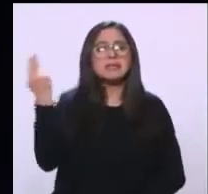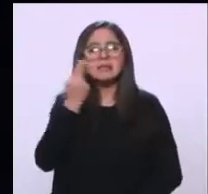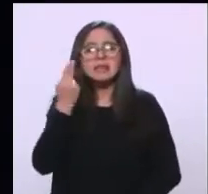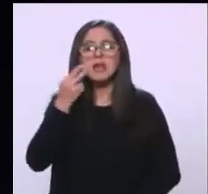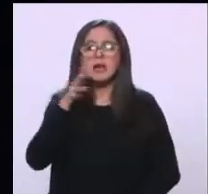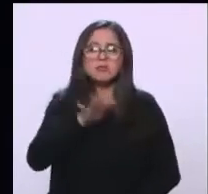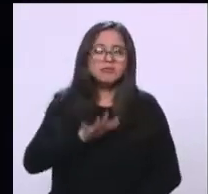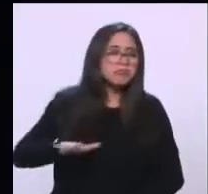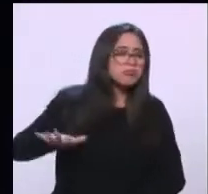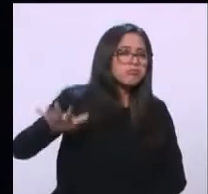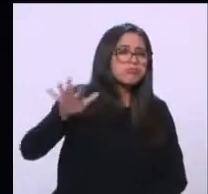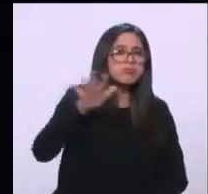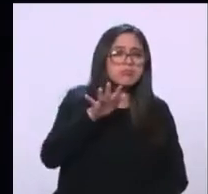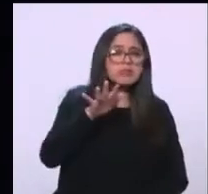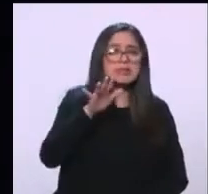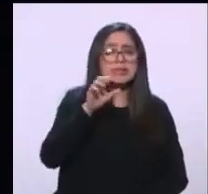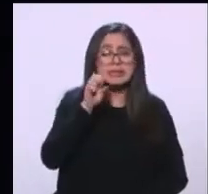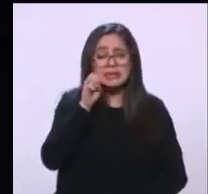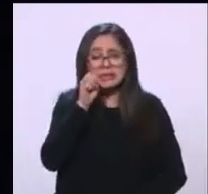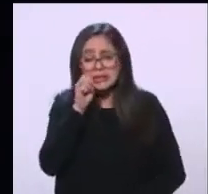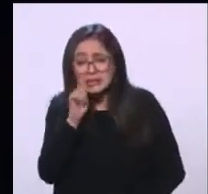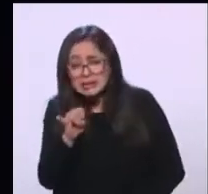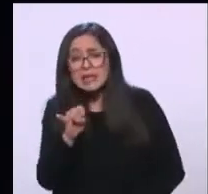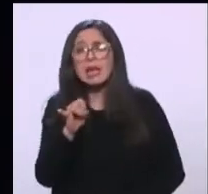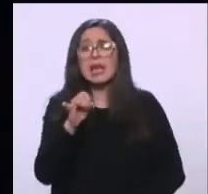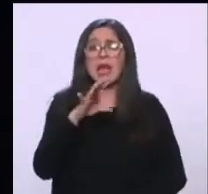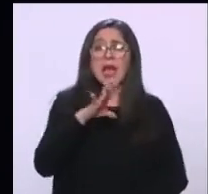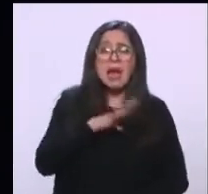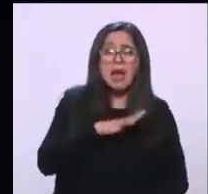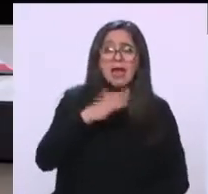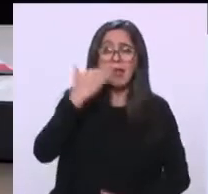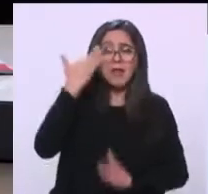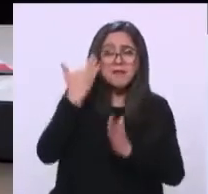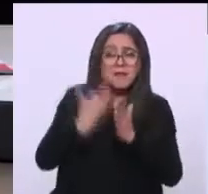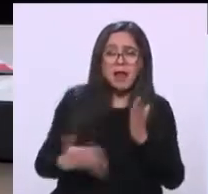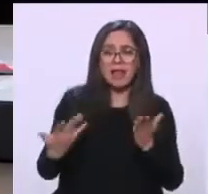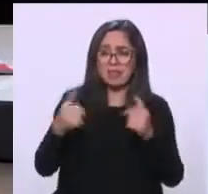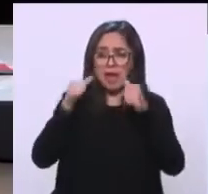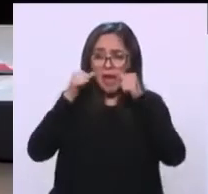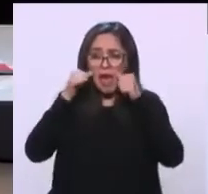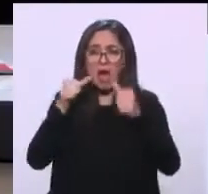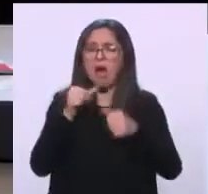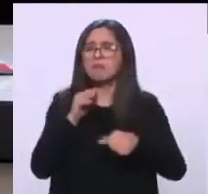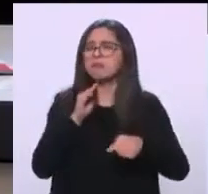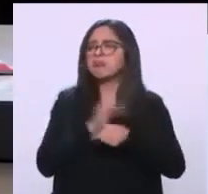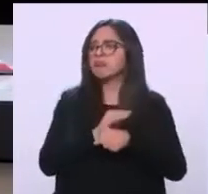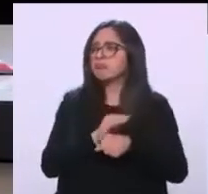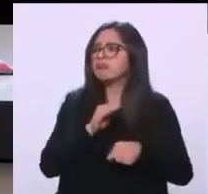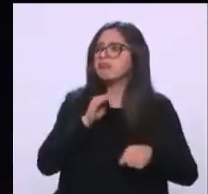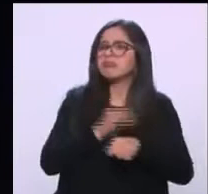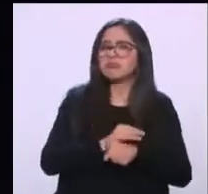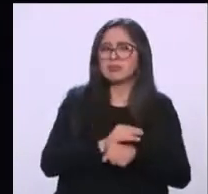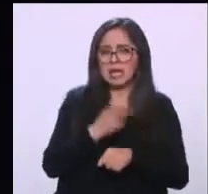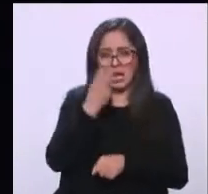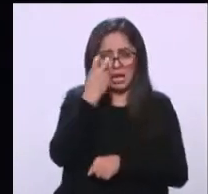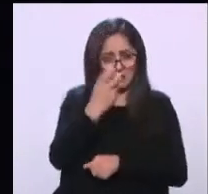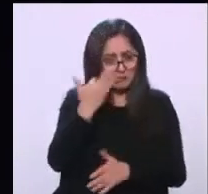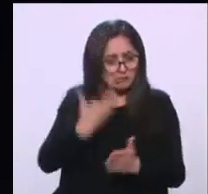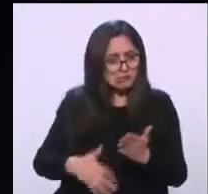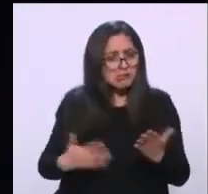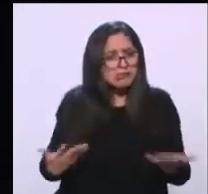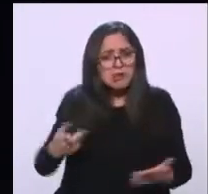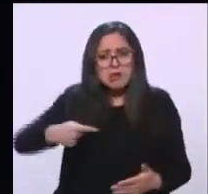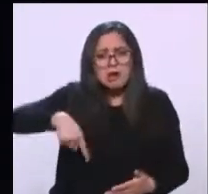en un camino en donde efectivamente ha habido una serie de negligencias que han causado una